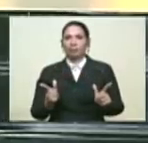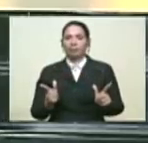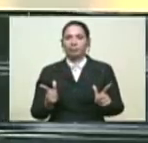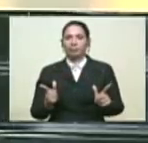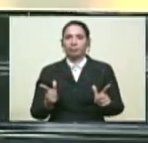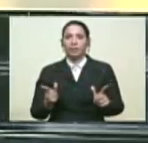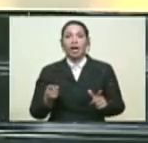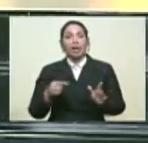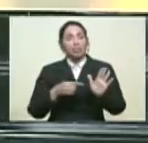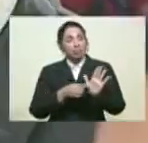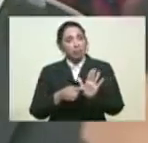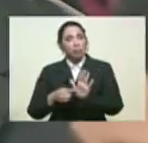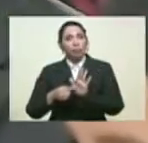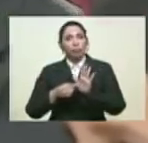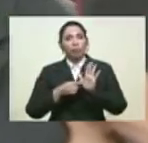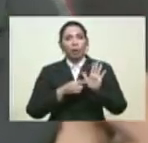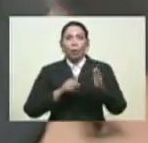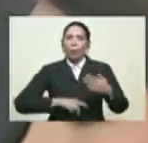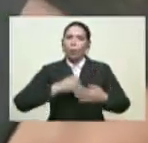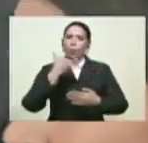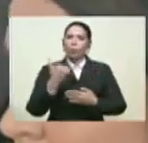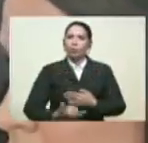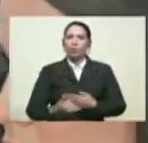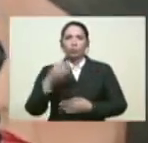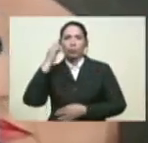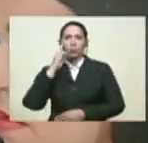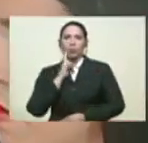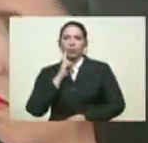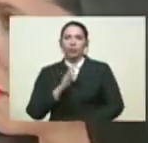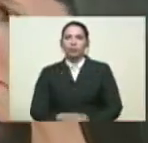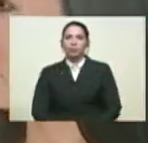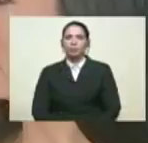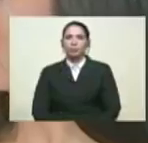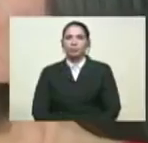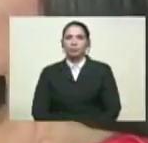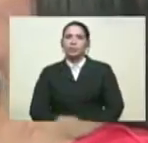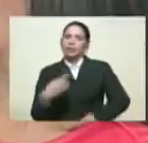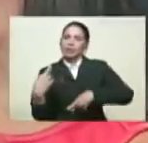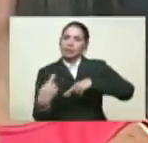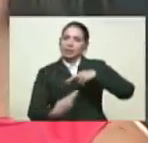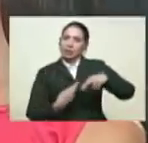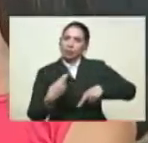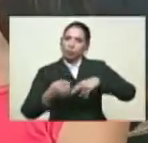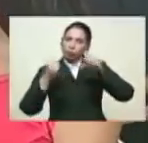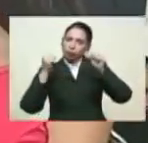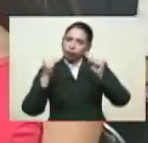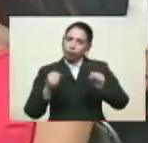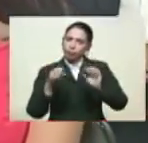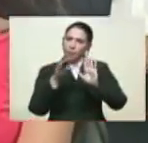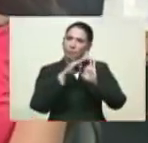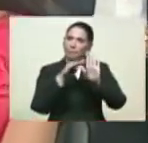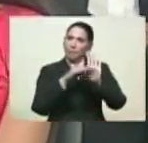Se ha demostrado que el proyecto bolivariano y revolucionario en todas sus etapas